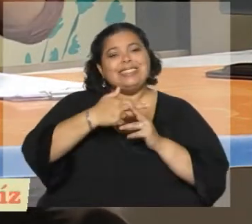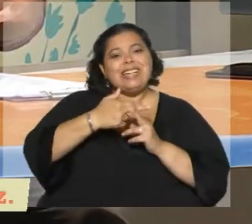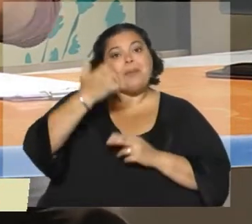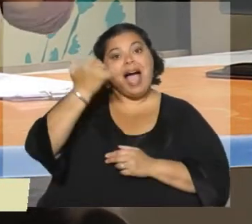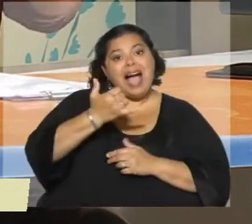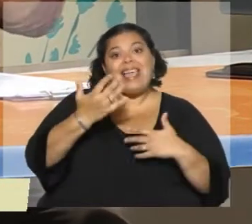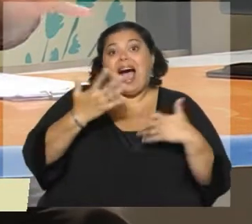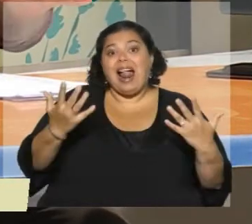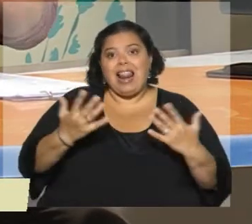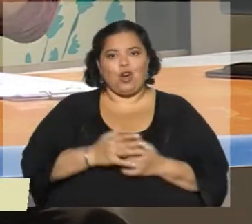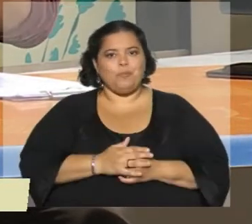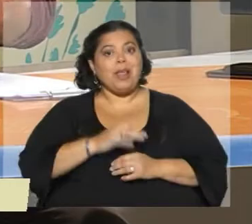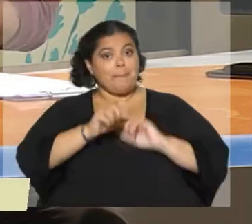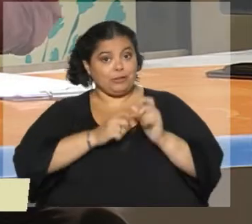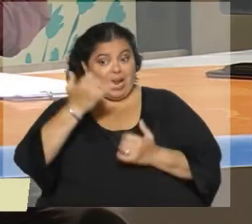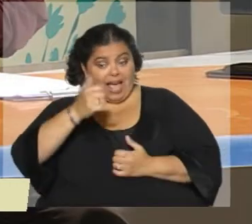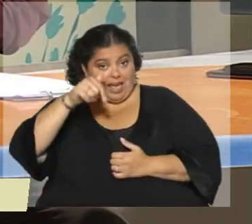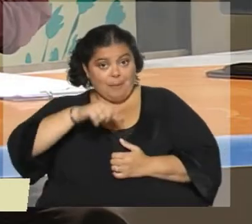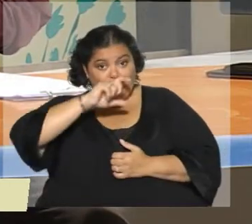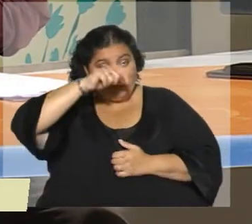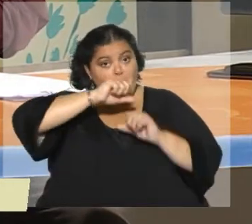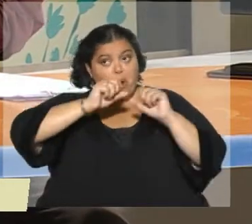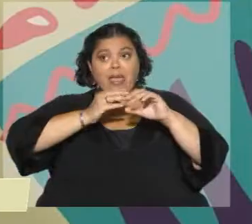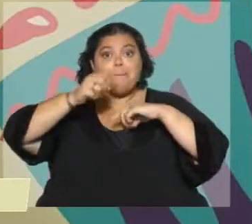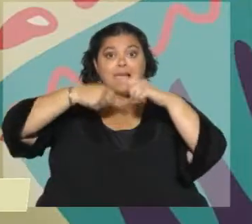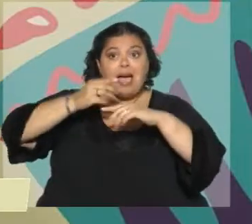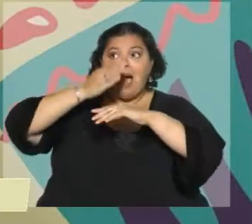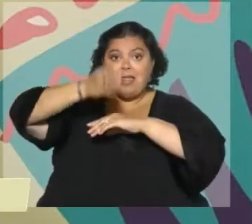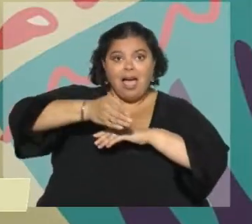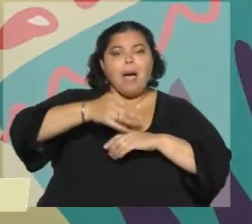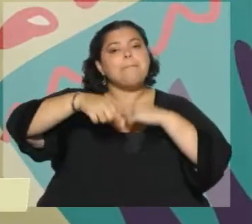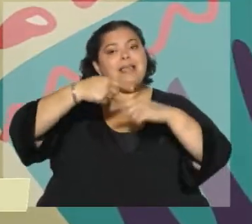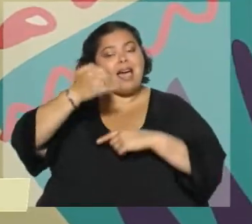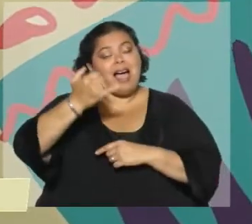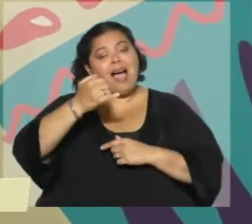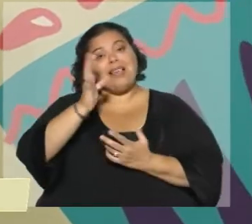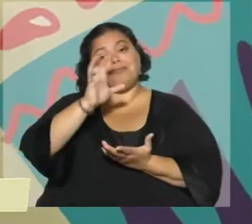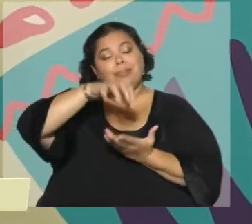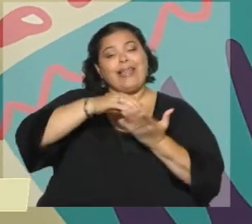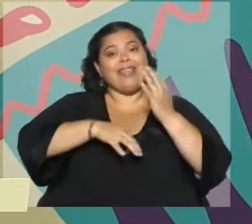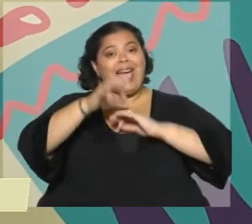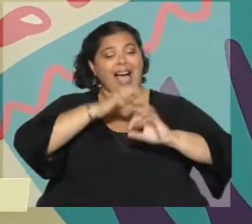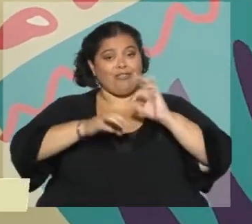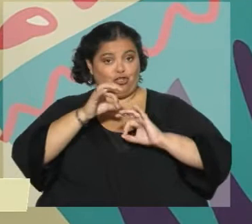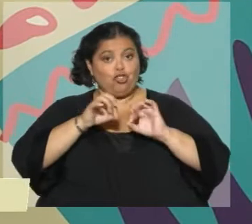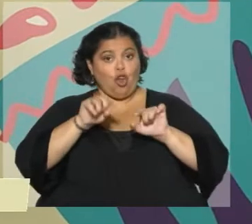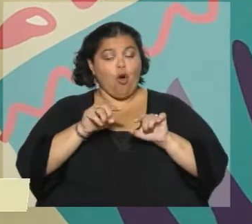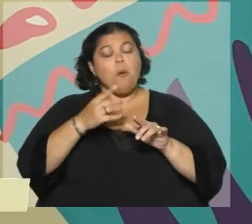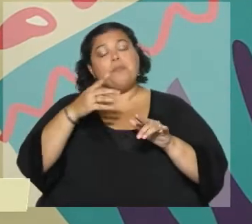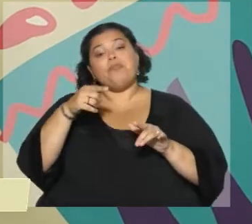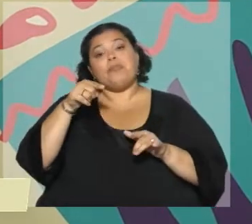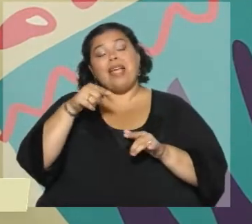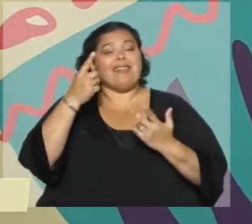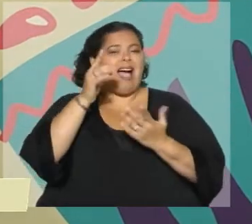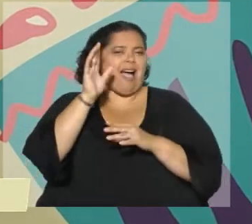todavía la gente que está acá puede ir al teatro y mañana si mañana estamos en la madriguera con esta obra que bueno es una creación que